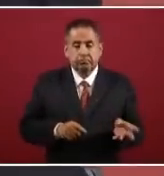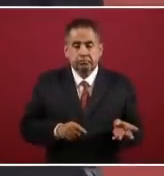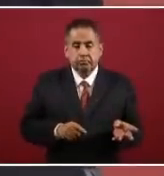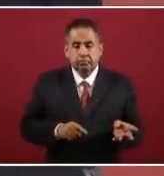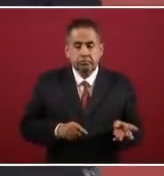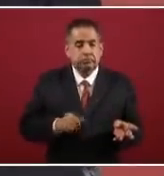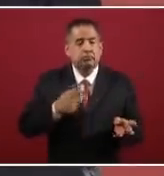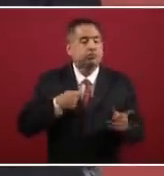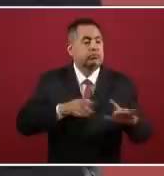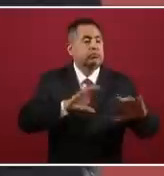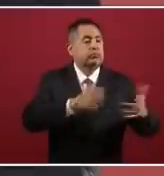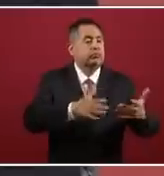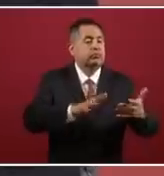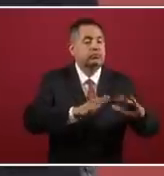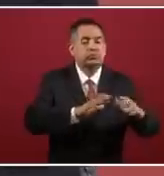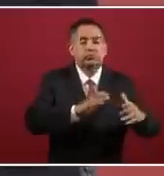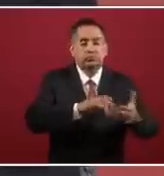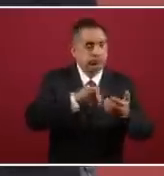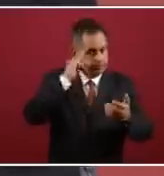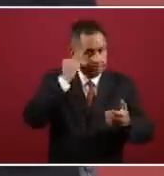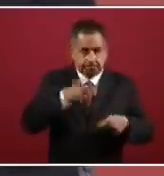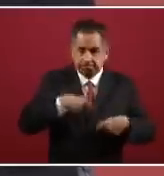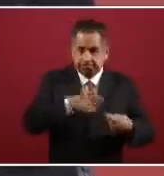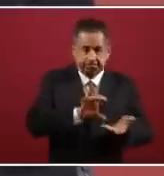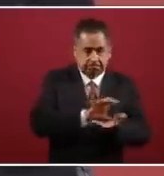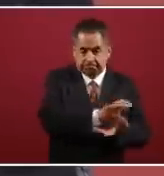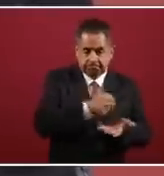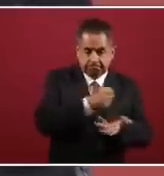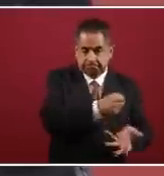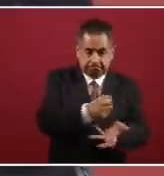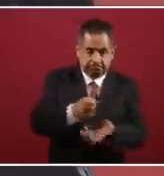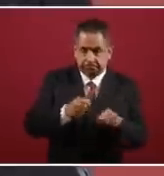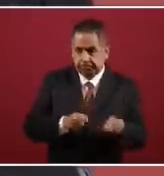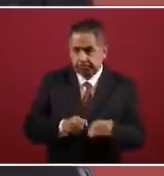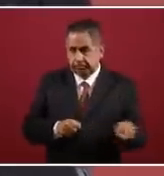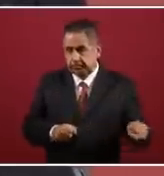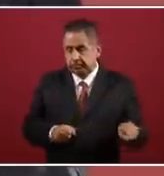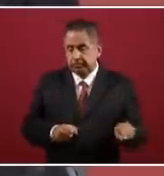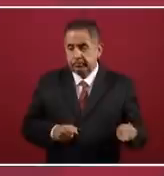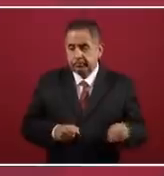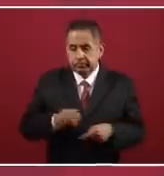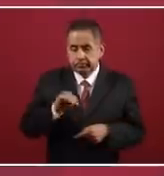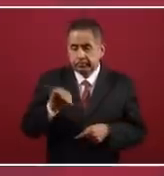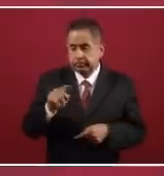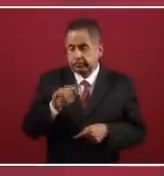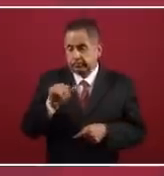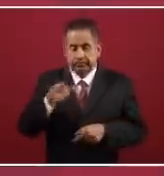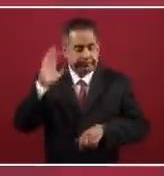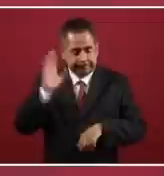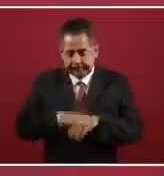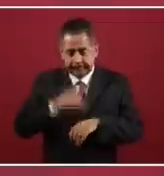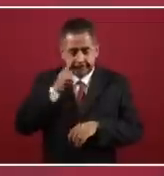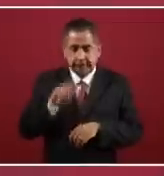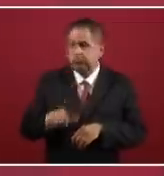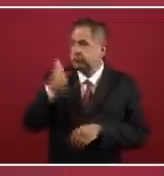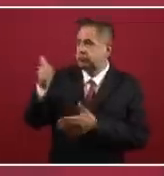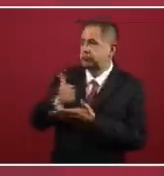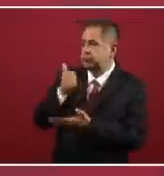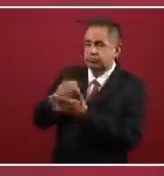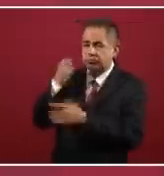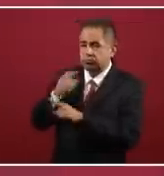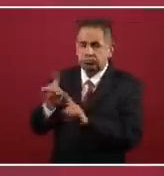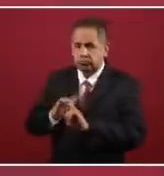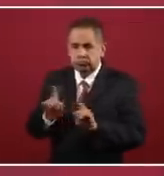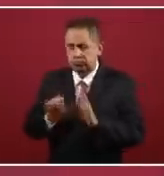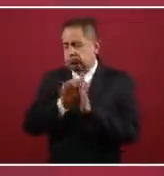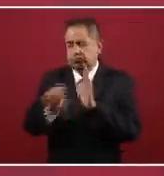a las comunidades indígenas. En el caso de la Mixteca, más que en la ciudad de Oaxaca, por